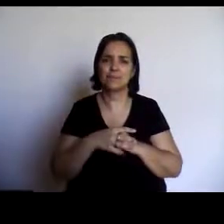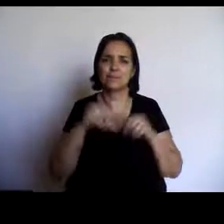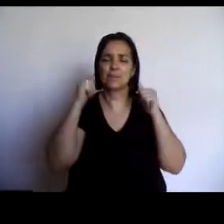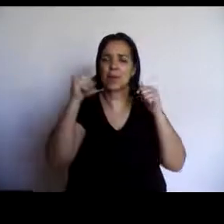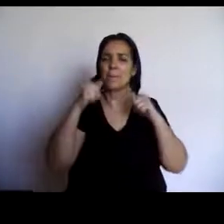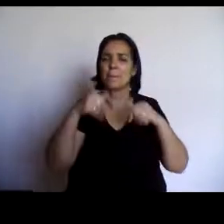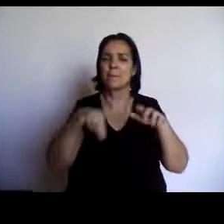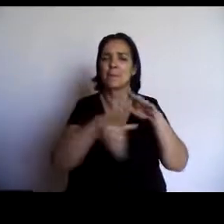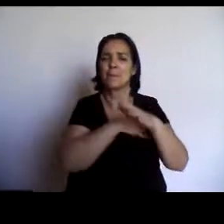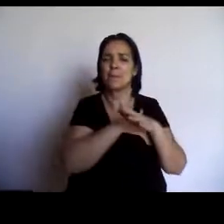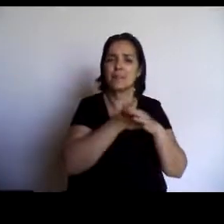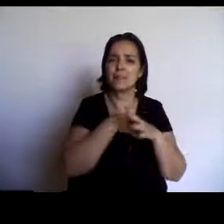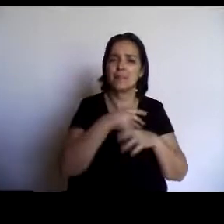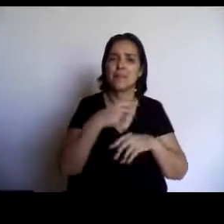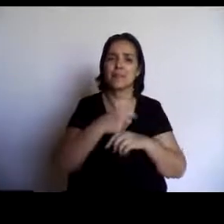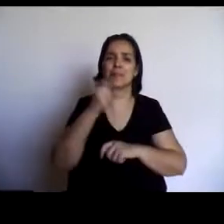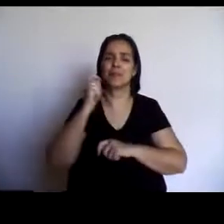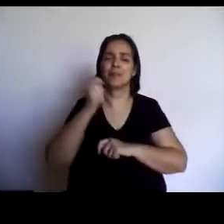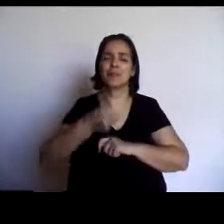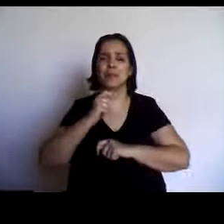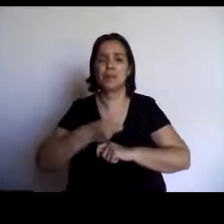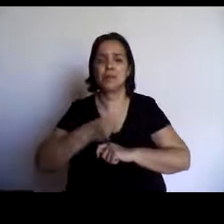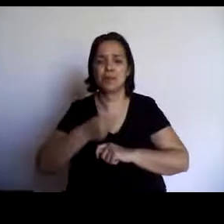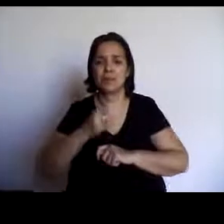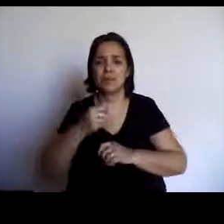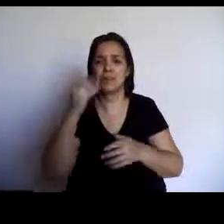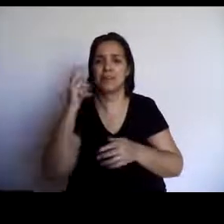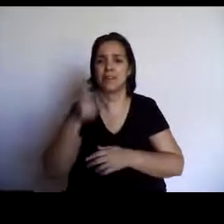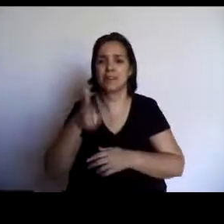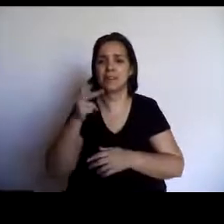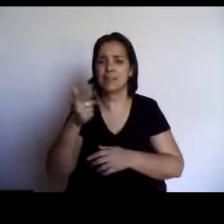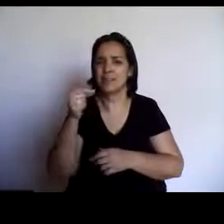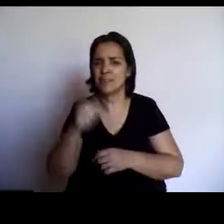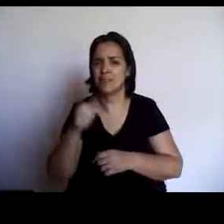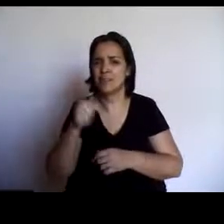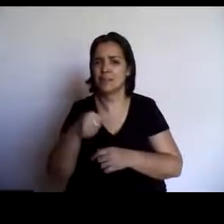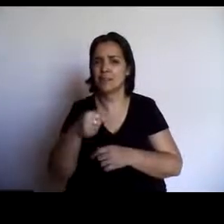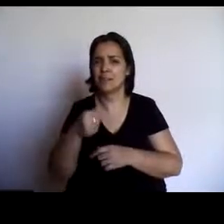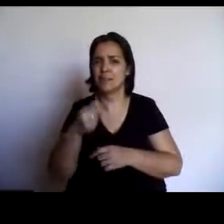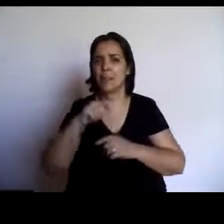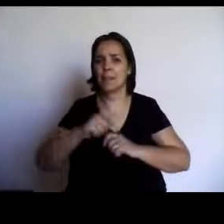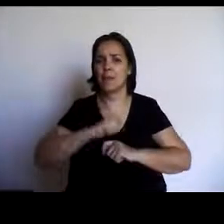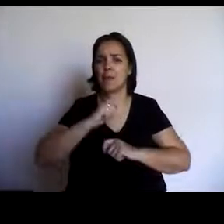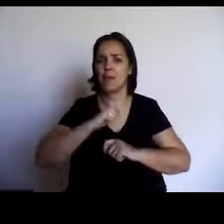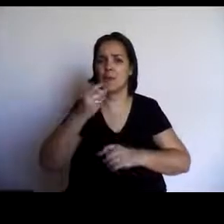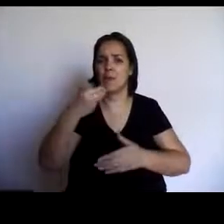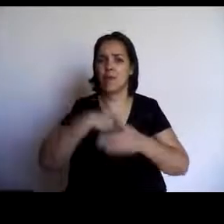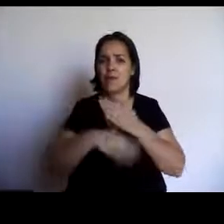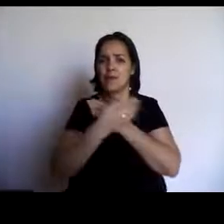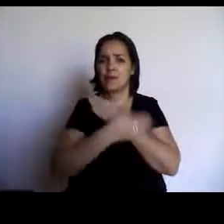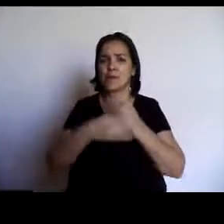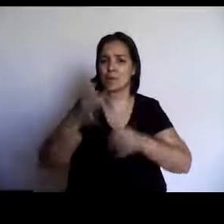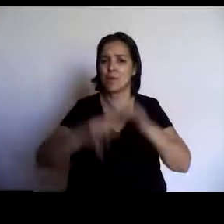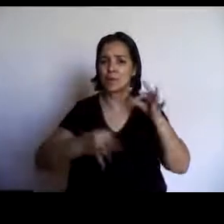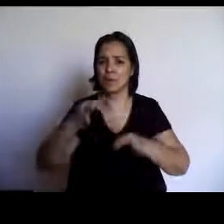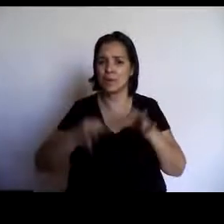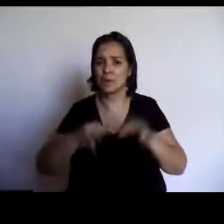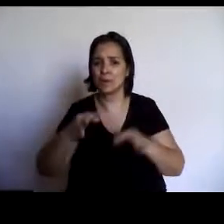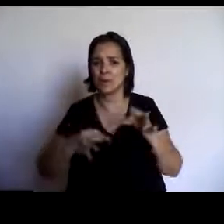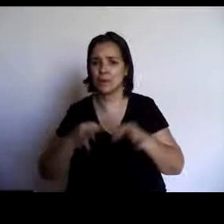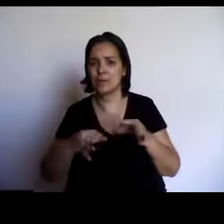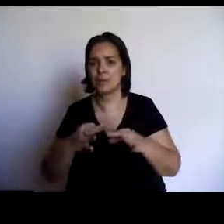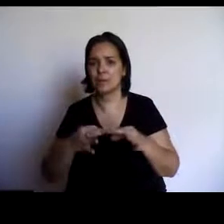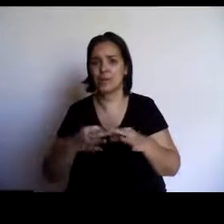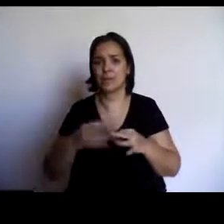universitario en Abogacía y prueba de evaluación de la aptitud profesional para el ejercicio de la abogacía del Ministerio de Justicia, con experiencia